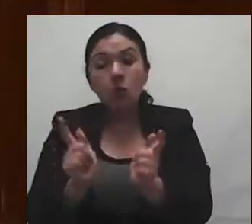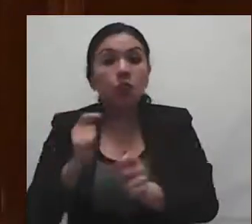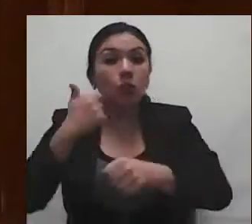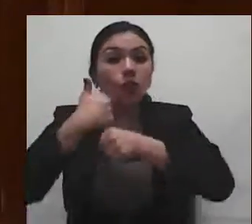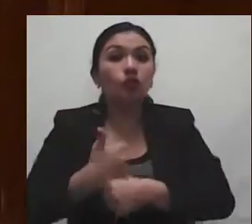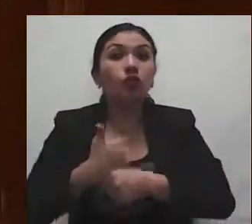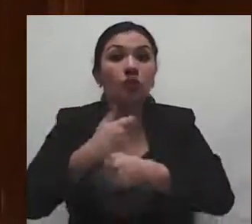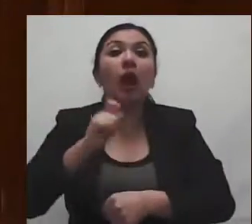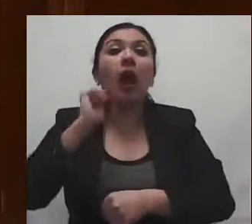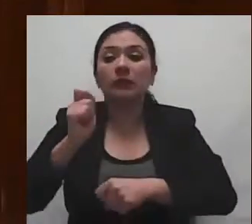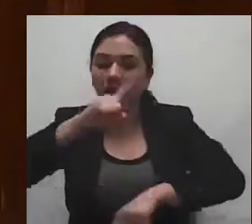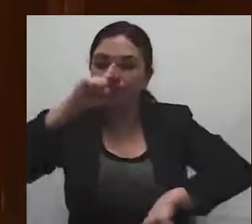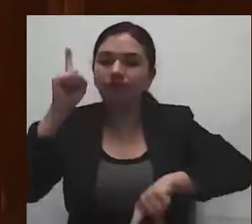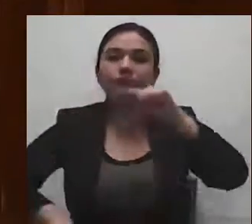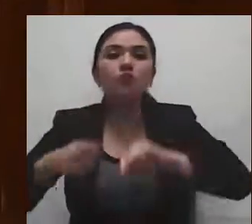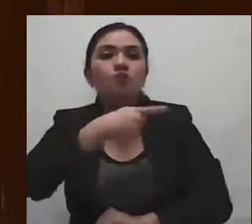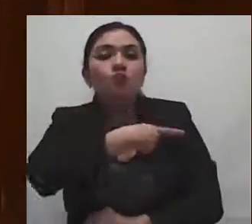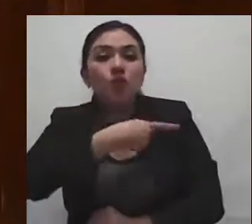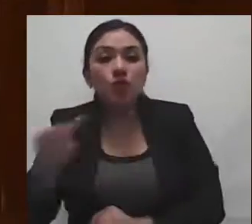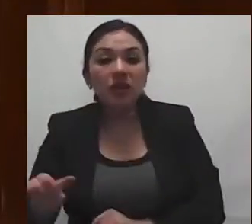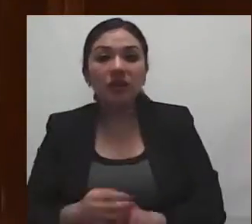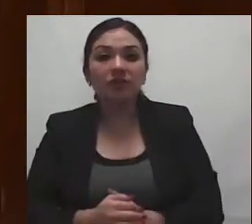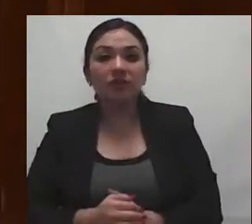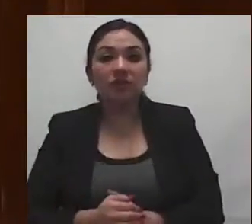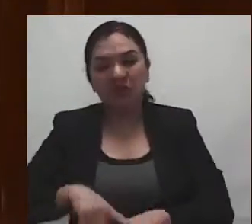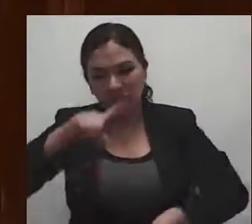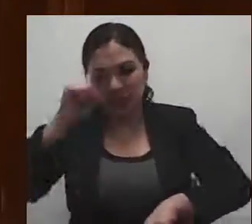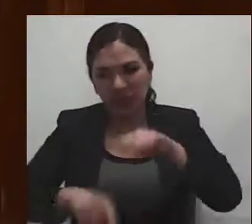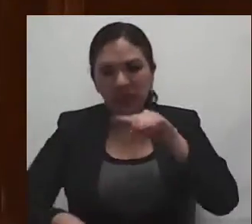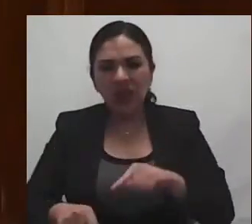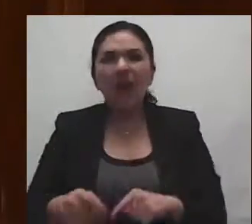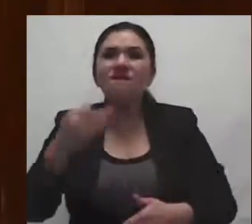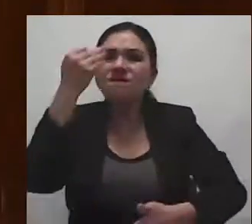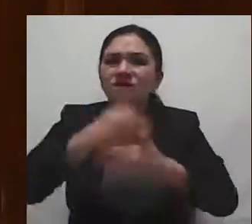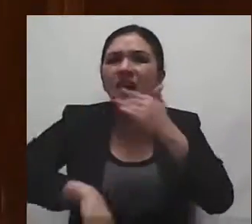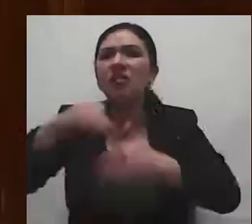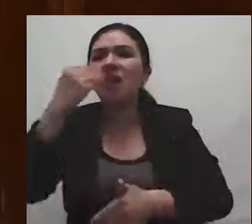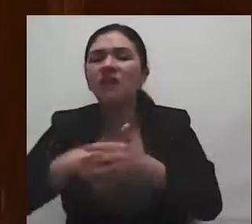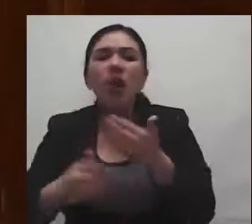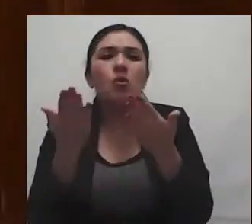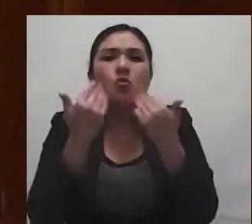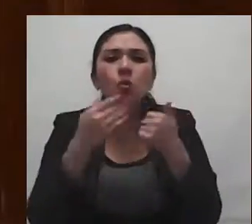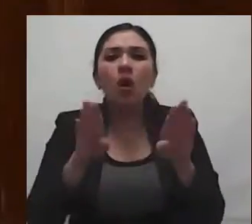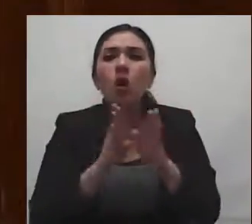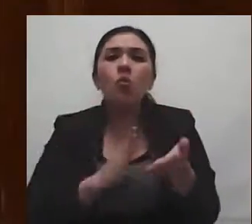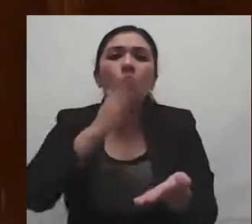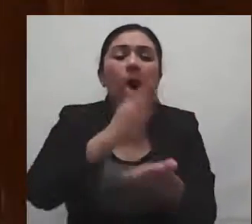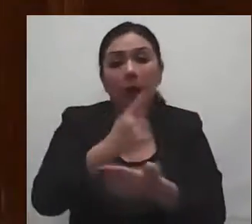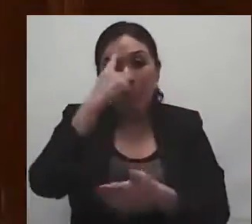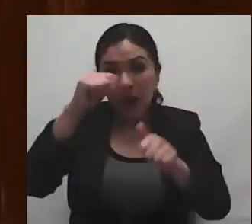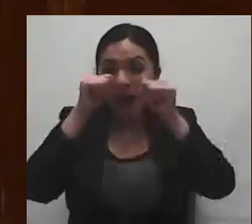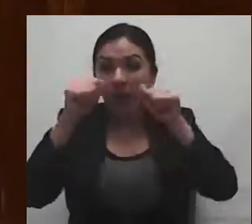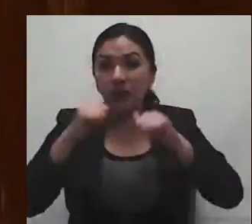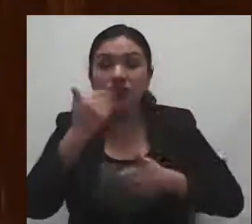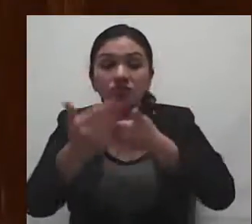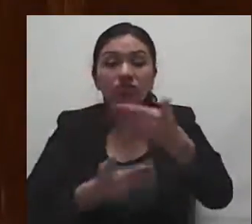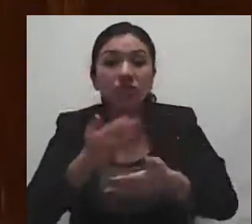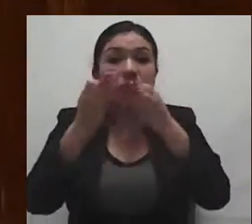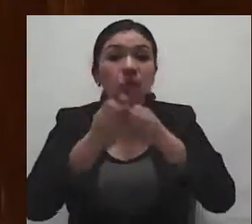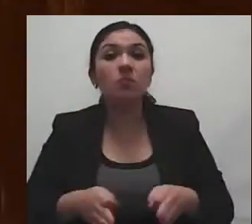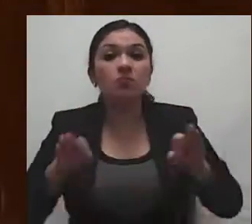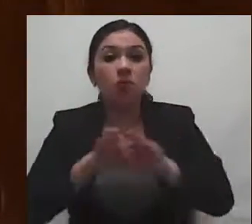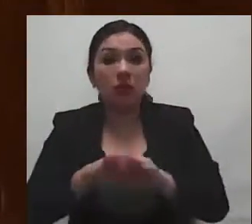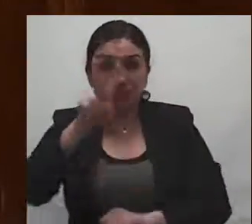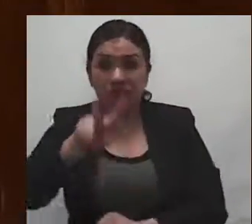la pobreza, abatir la escasez y falta de accesibilidad a servicios prioritarios. Es